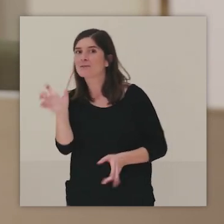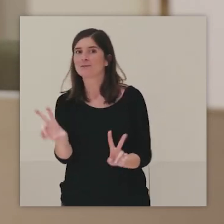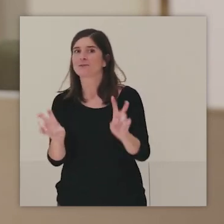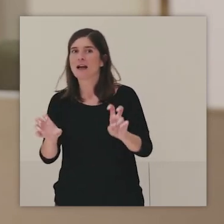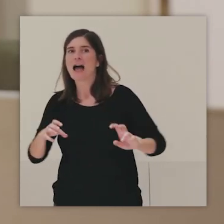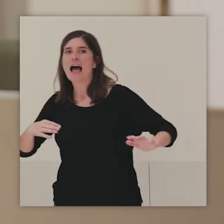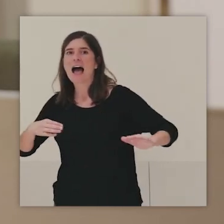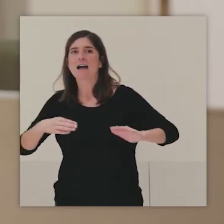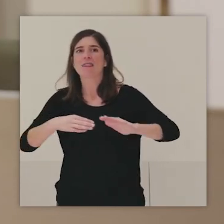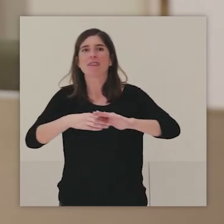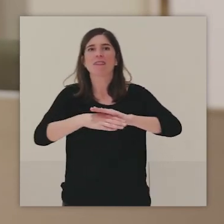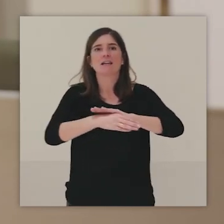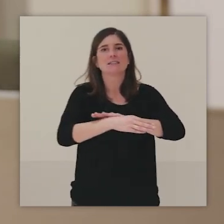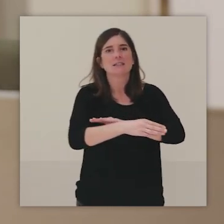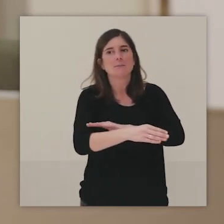Accesibiliconos.